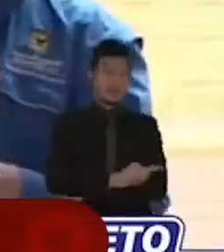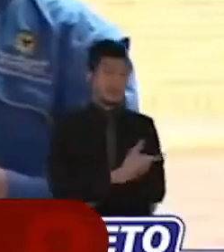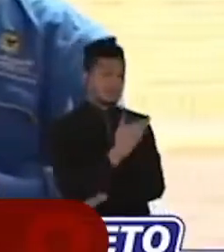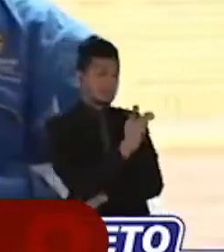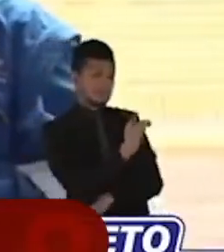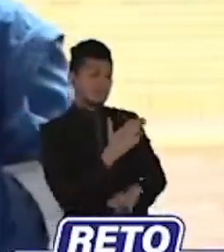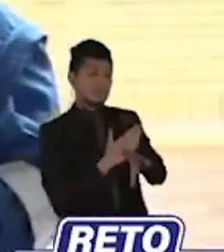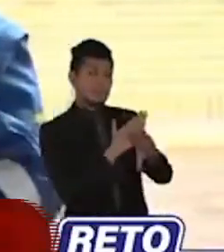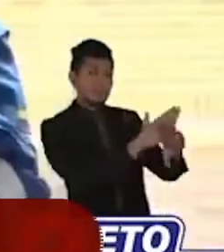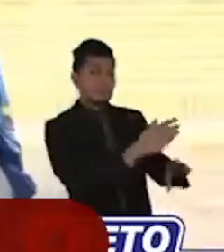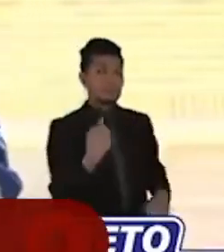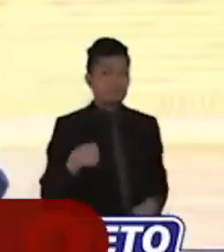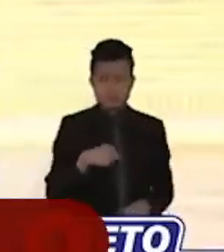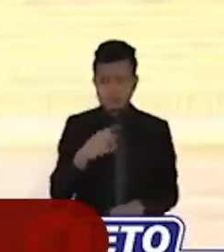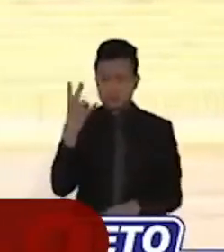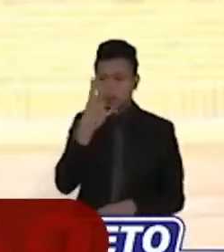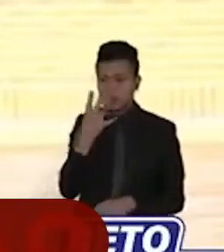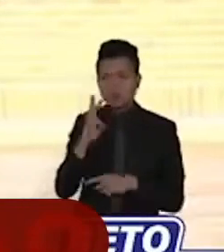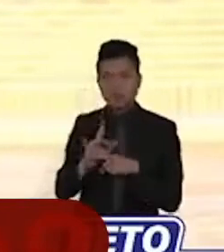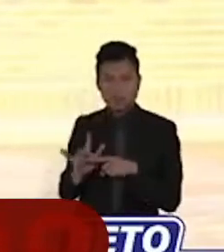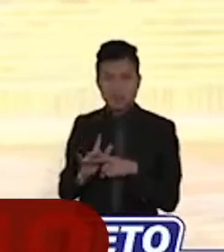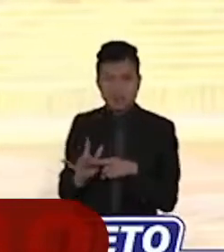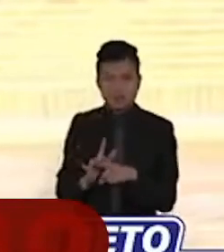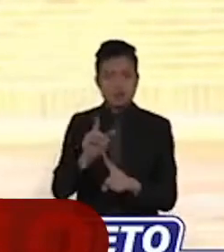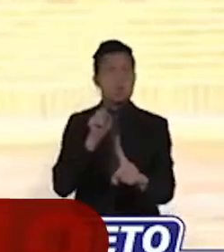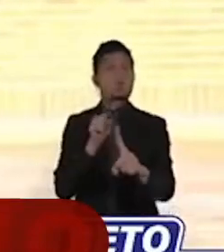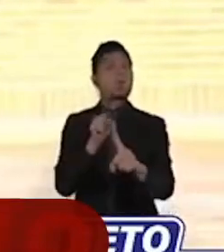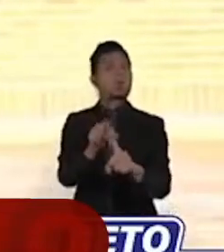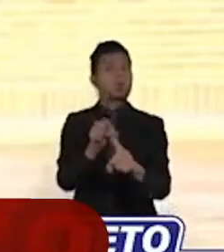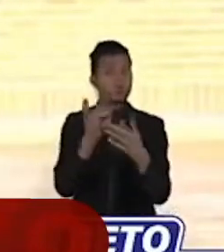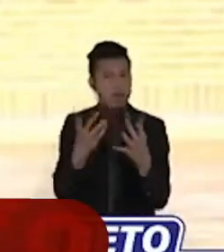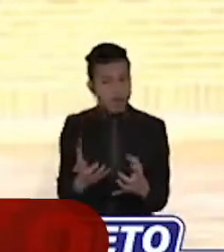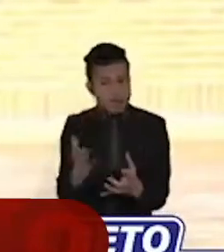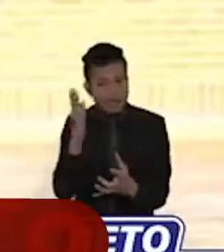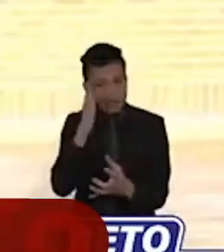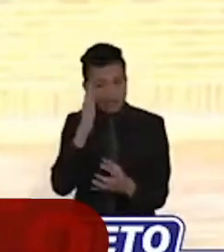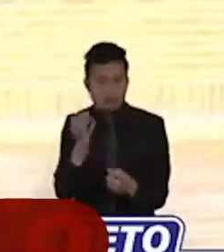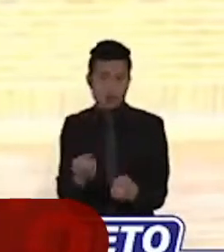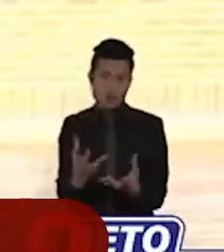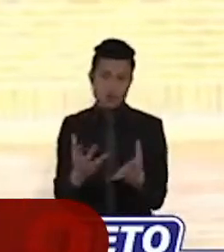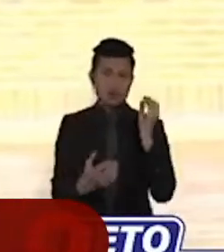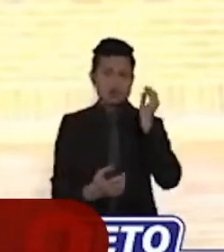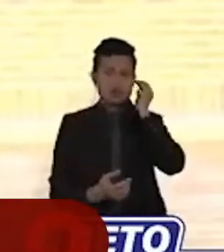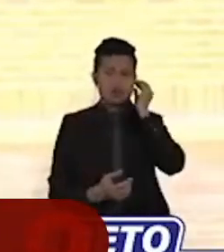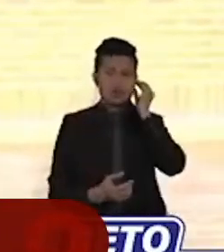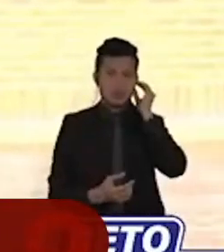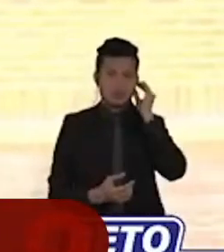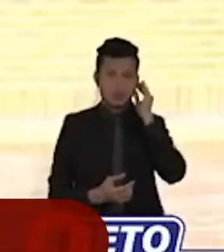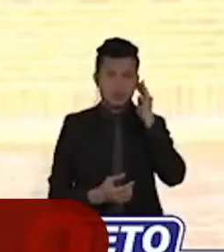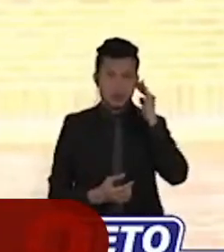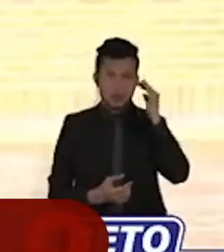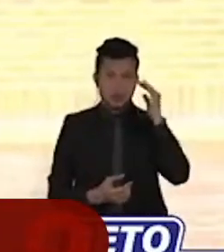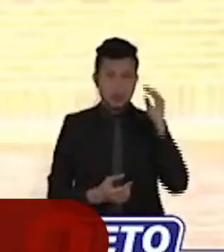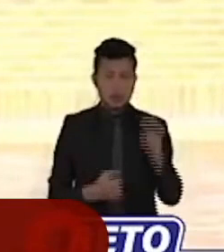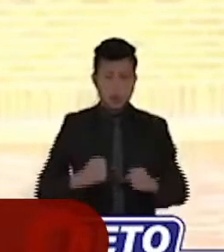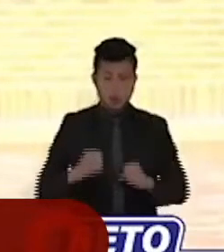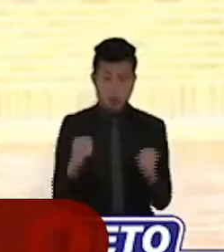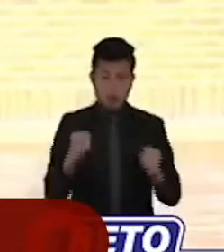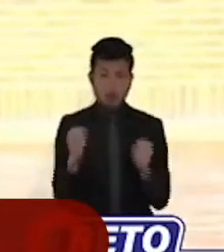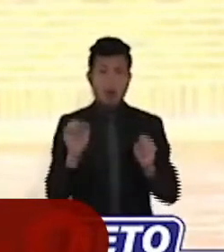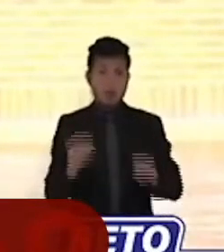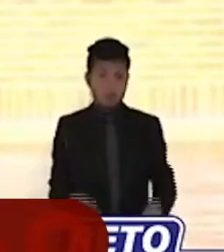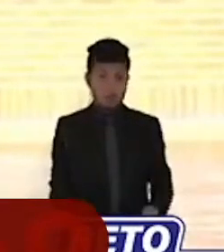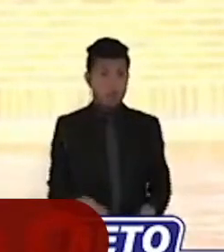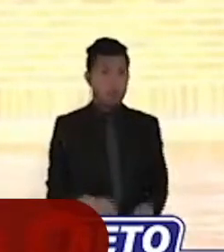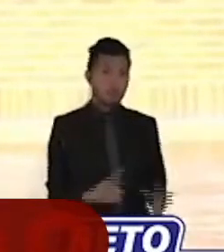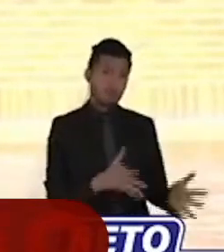Hemos estado haciendo estos simulacros precisamente con ese propósito. Simplemente sobre el papel, Bogotá sería capaz de poner alrededor